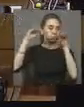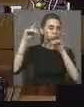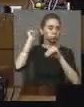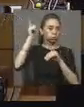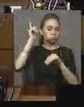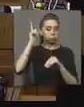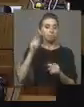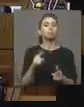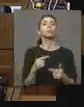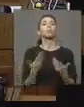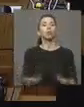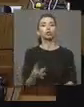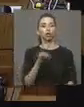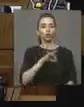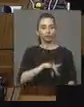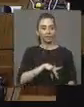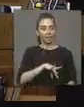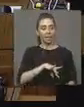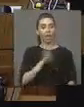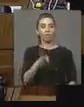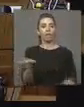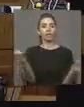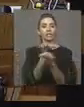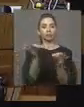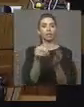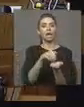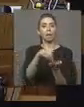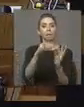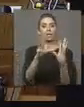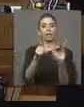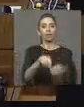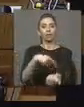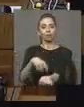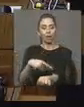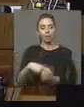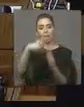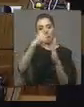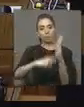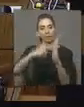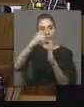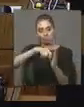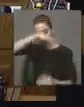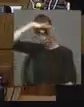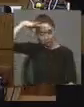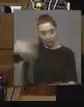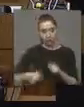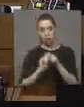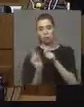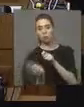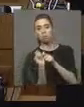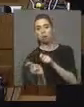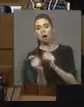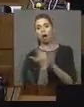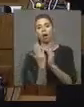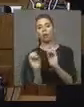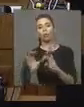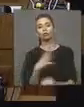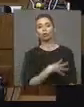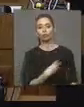Por eso, Chile le debe una explicación a esas miles de familias que mes a mes se esfuerzan para pagar la educación de sus hijos.